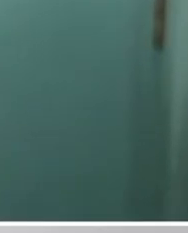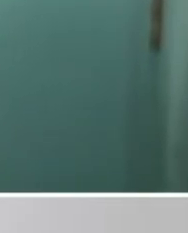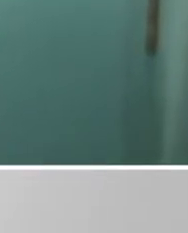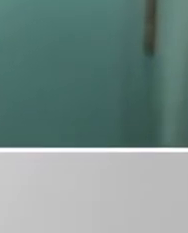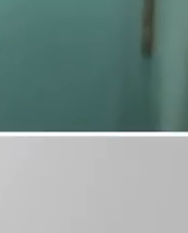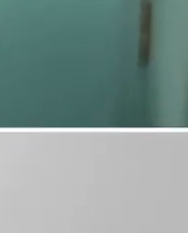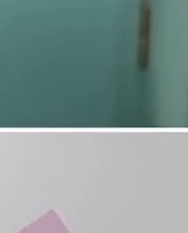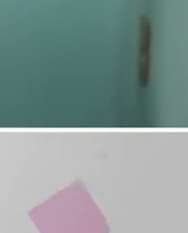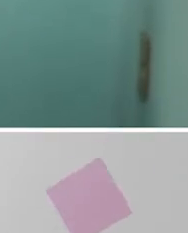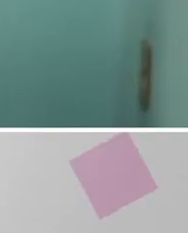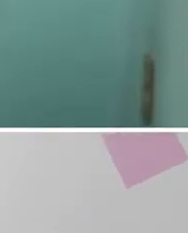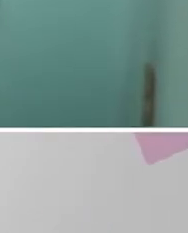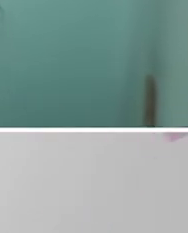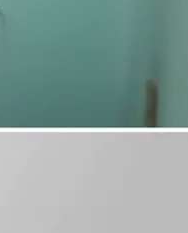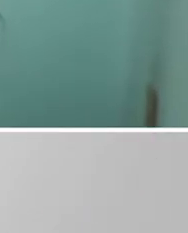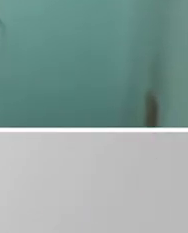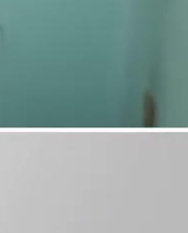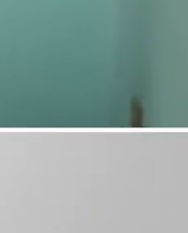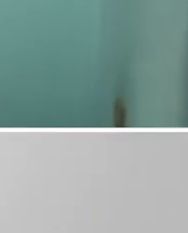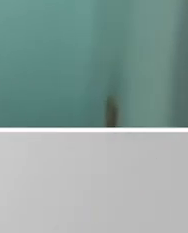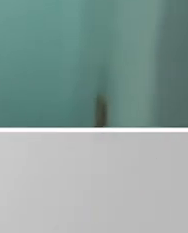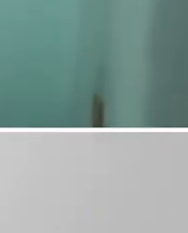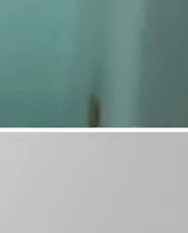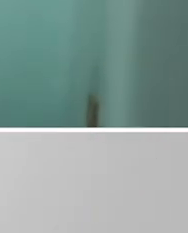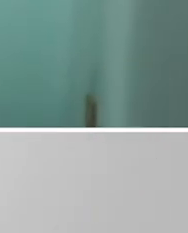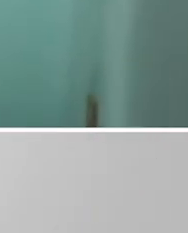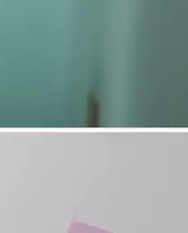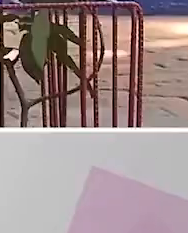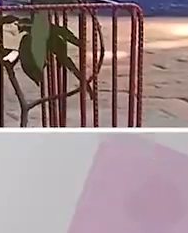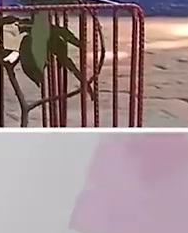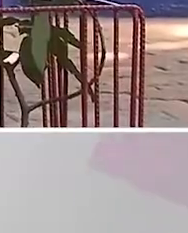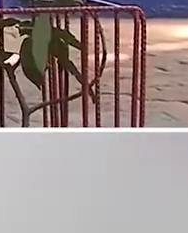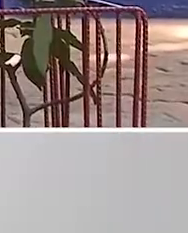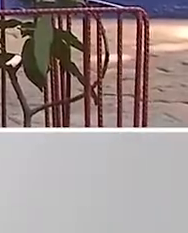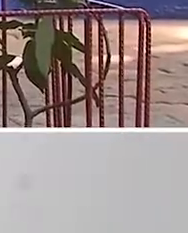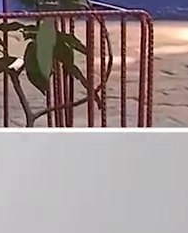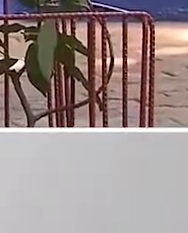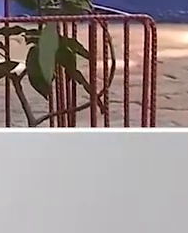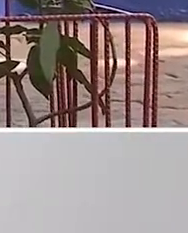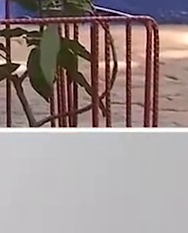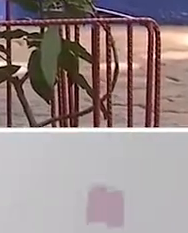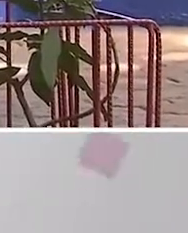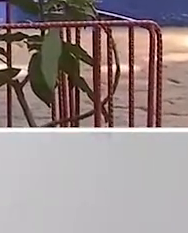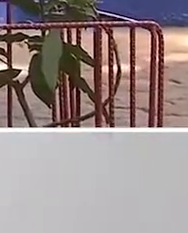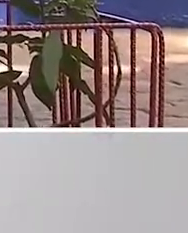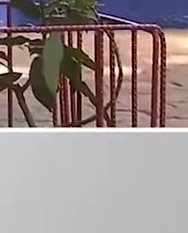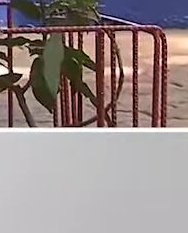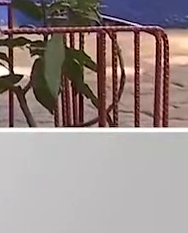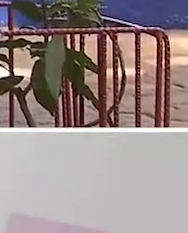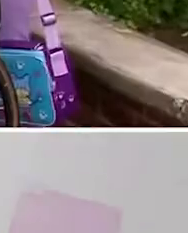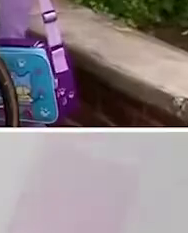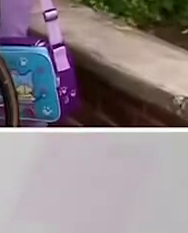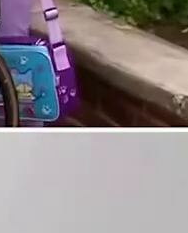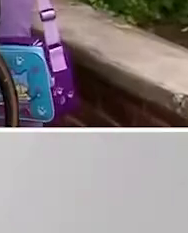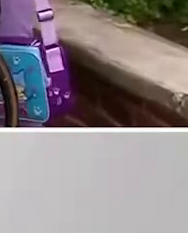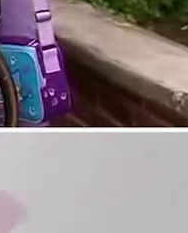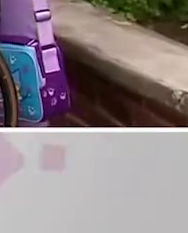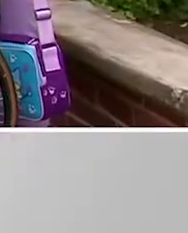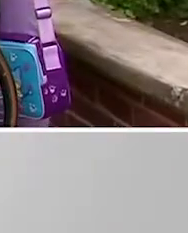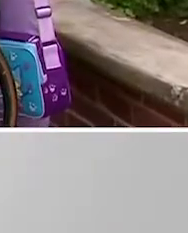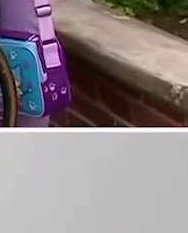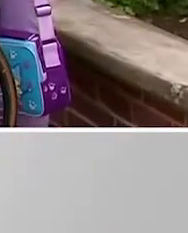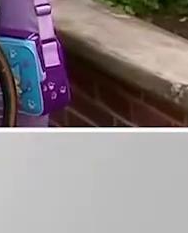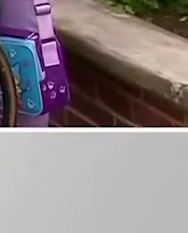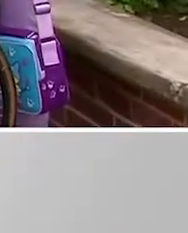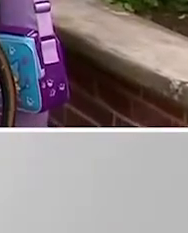Creemos que los niños tienen derecho a una televisión que enriquezca su vida, donde puedan reconocerse de una manera realista y ver reflejado su